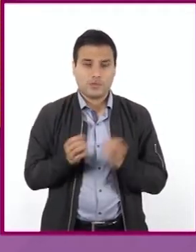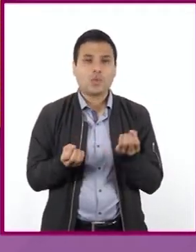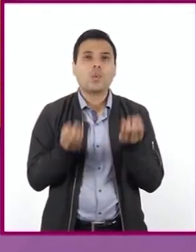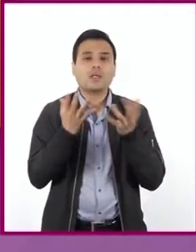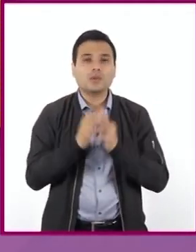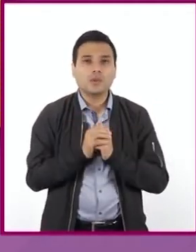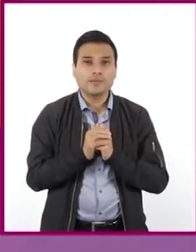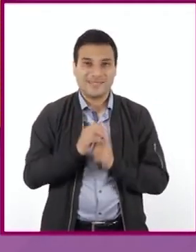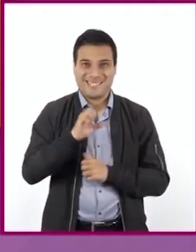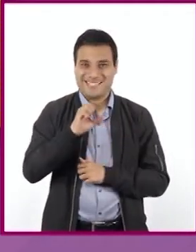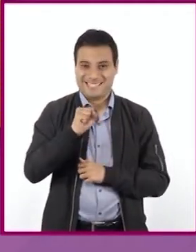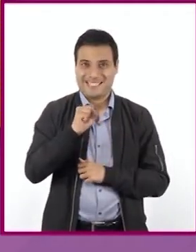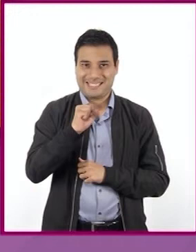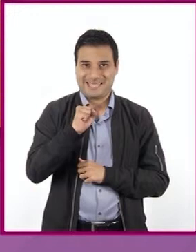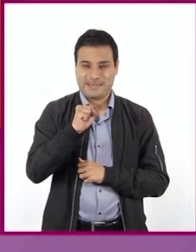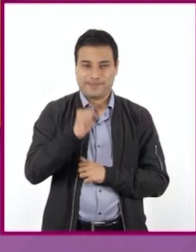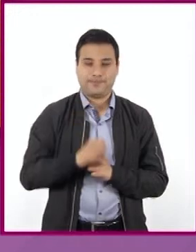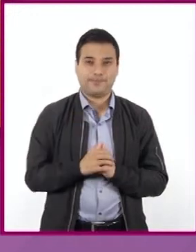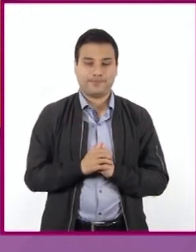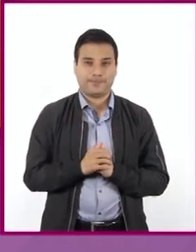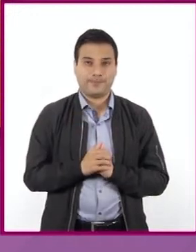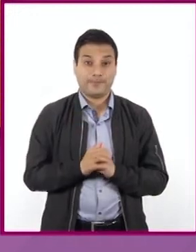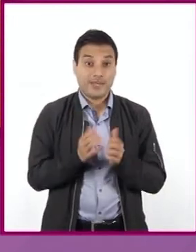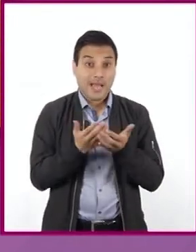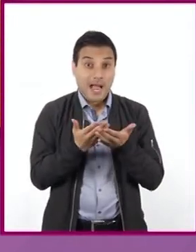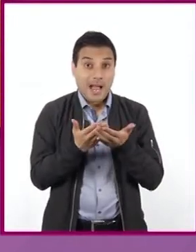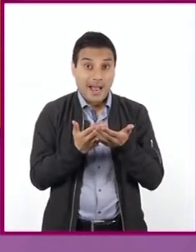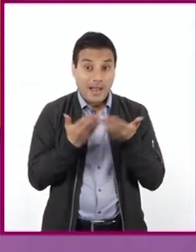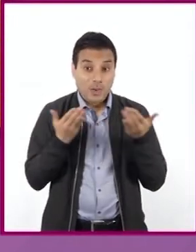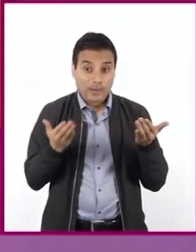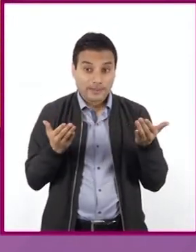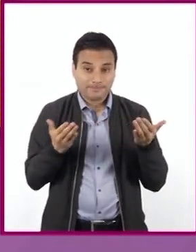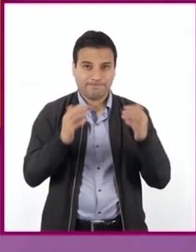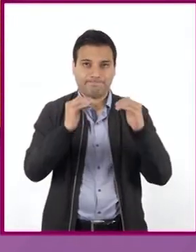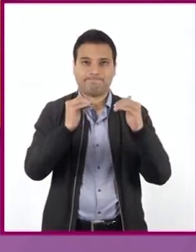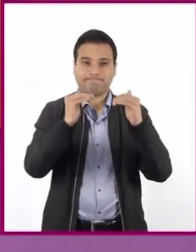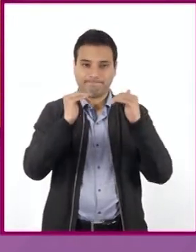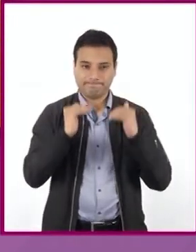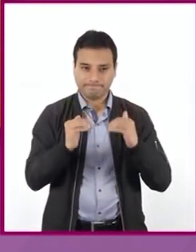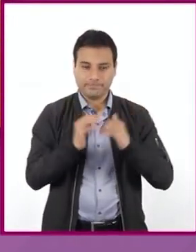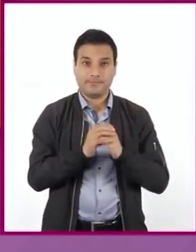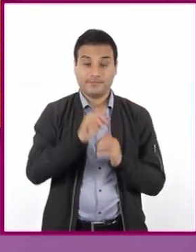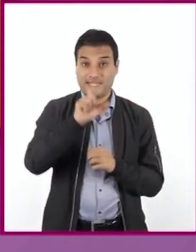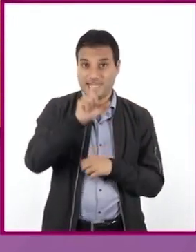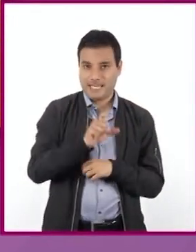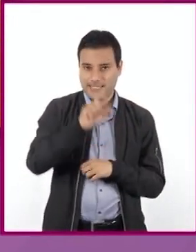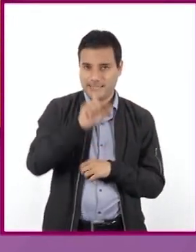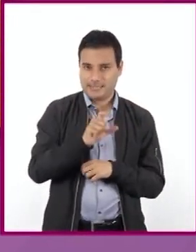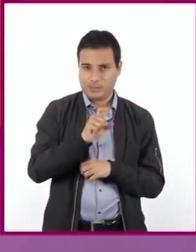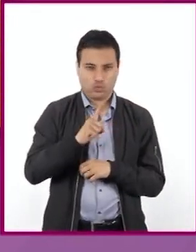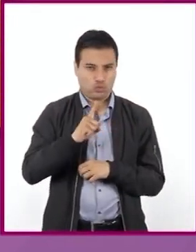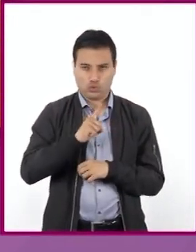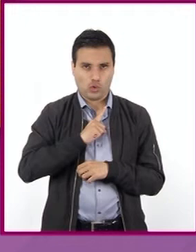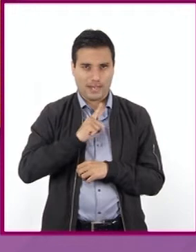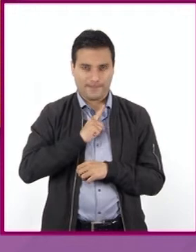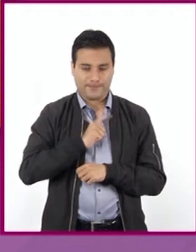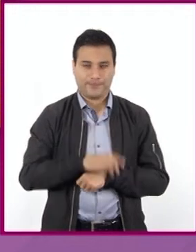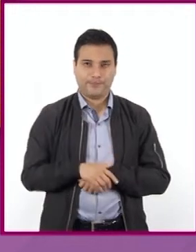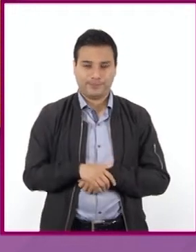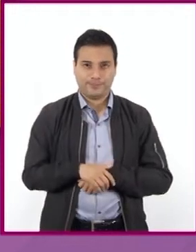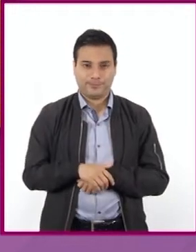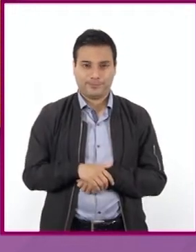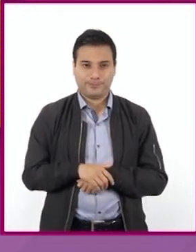igual a 60. Ahora despejaremos a la incógnita X. Para poder cancelar